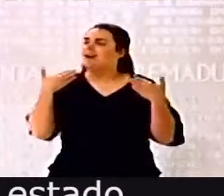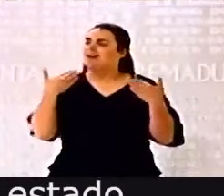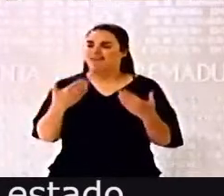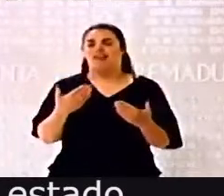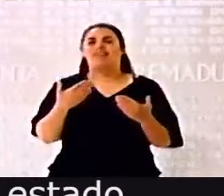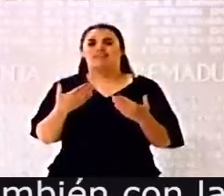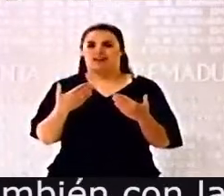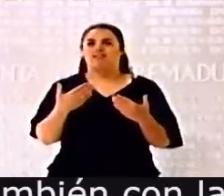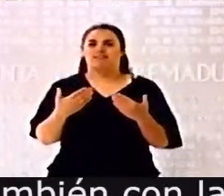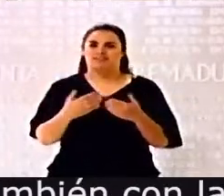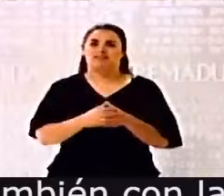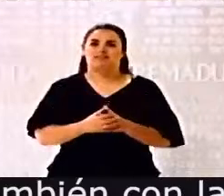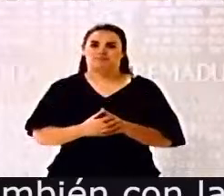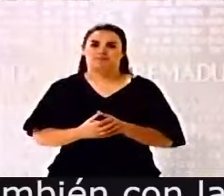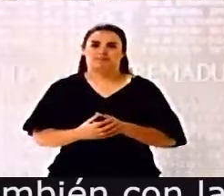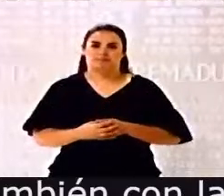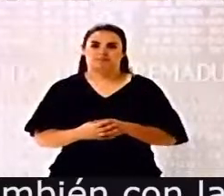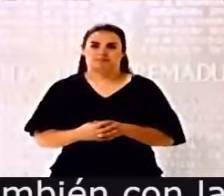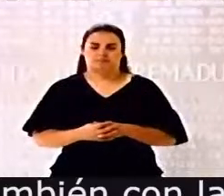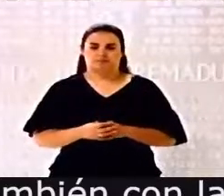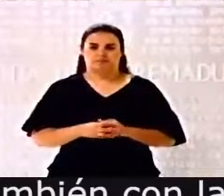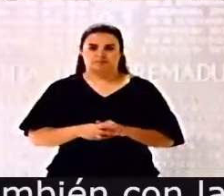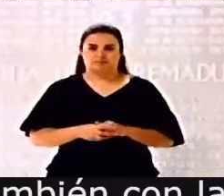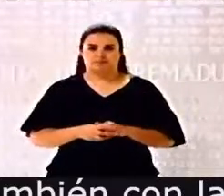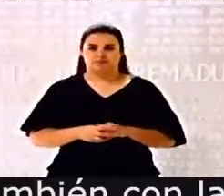inmensamente agradecido.